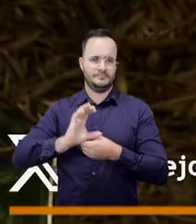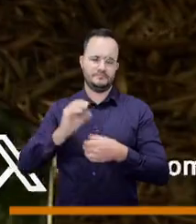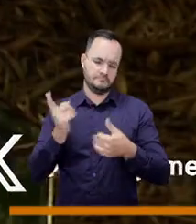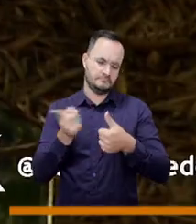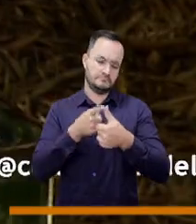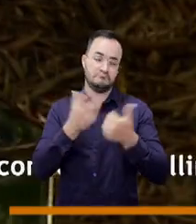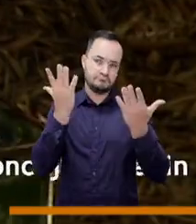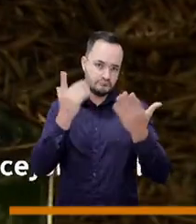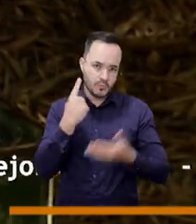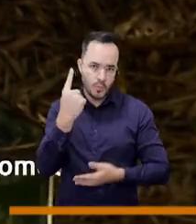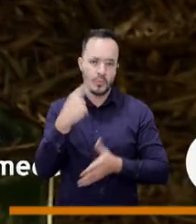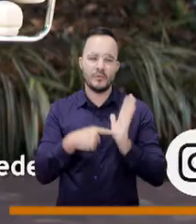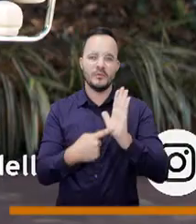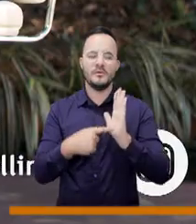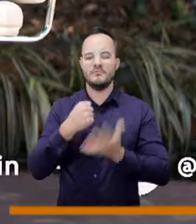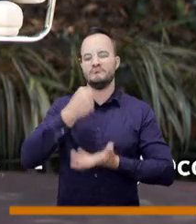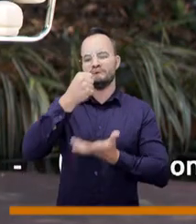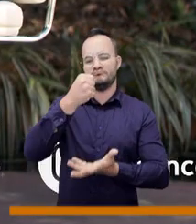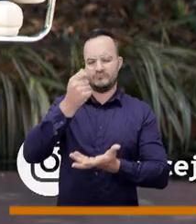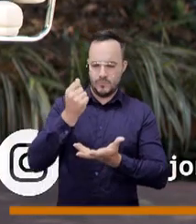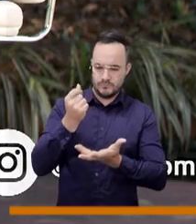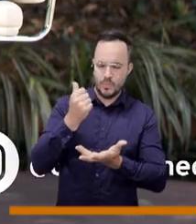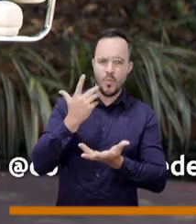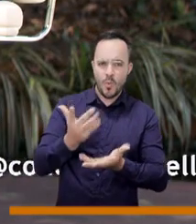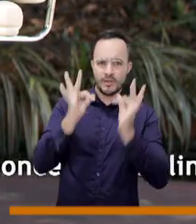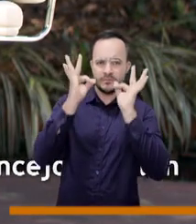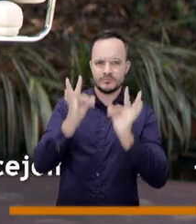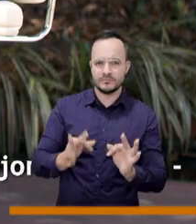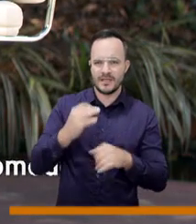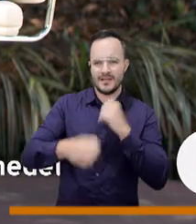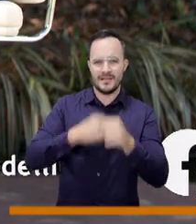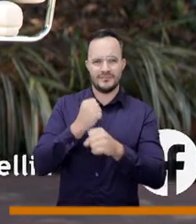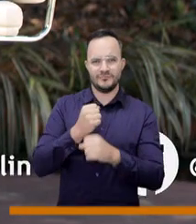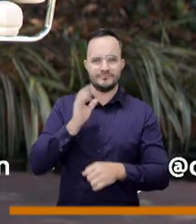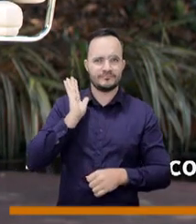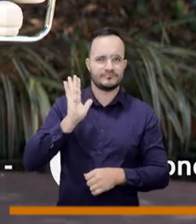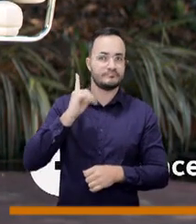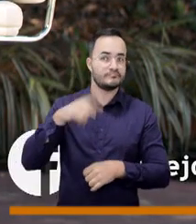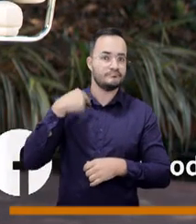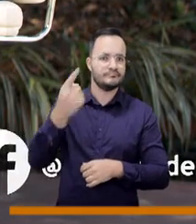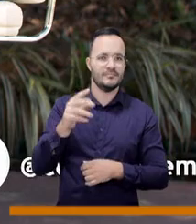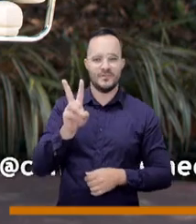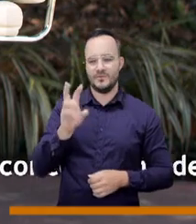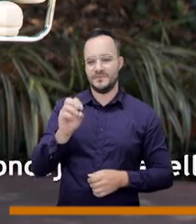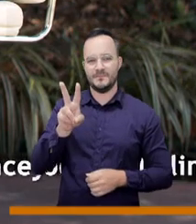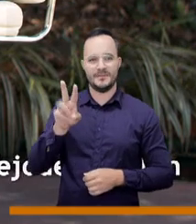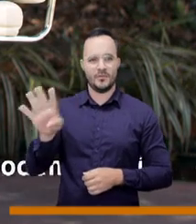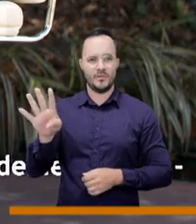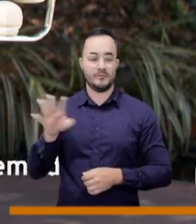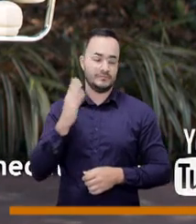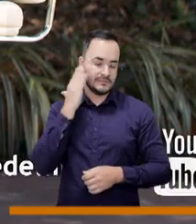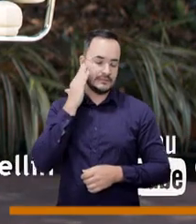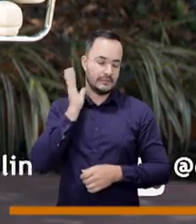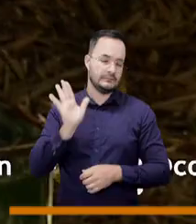de ciudad. Por ejemplo, el presupuesto para el próximo año, 2024, resulta ser un gran tema dentro de las sesiones que